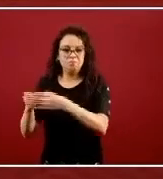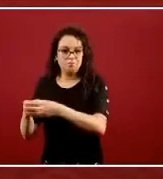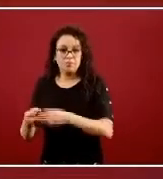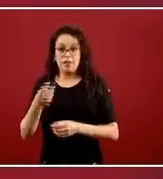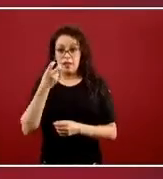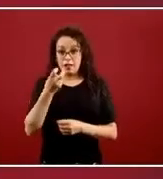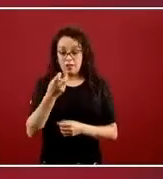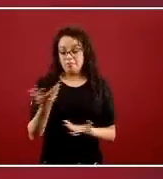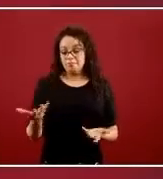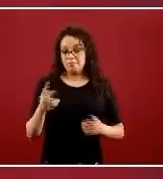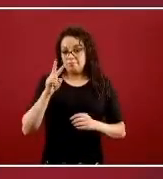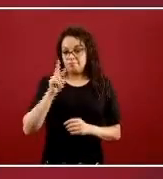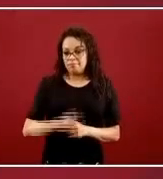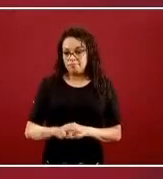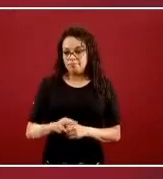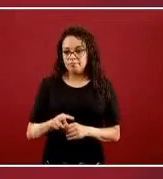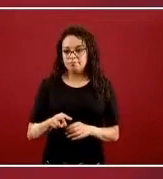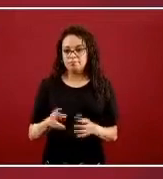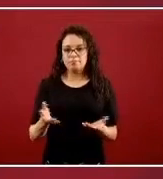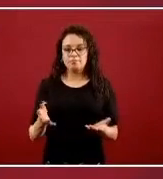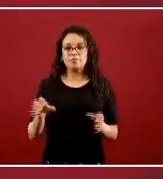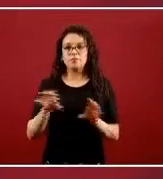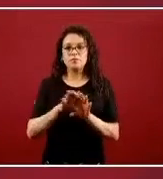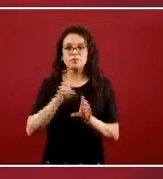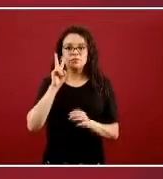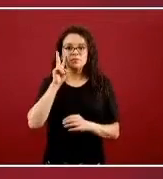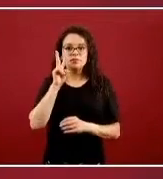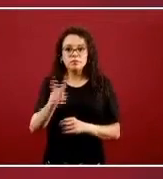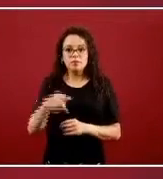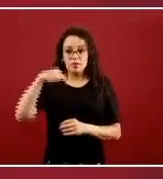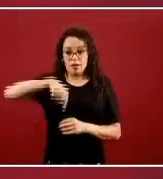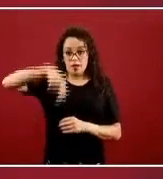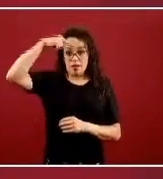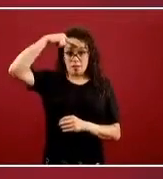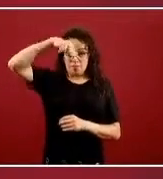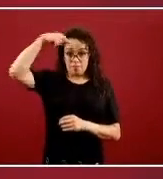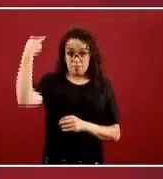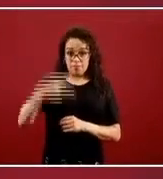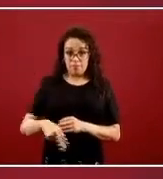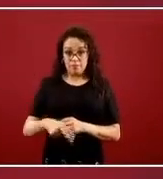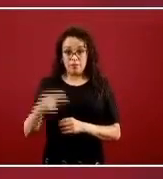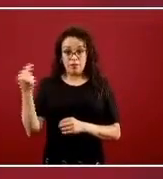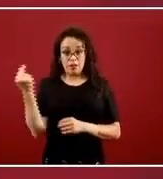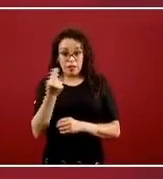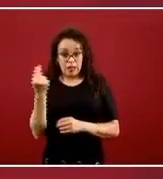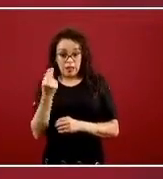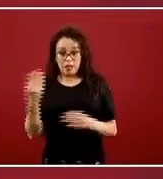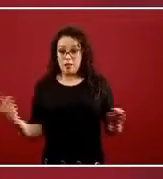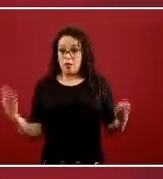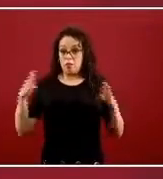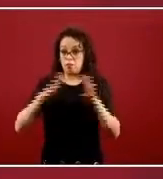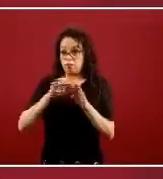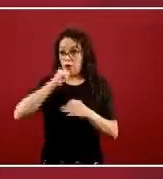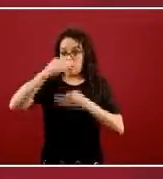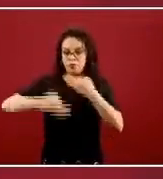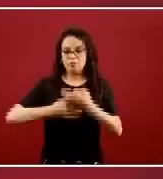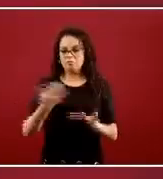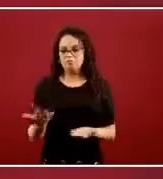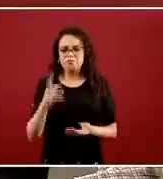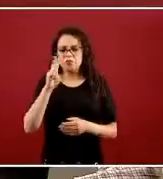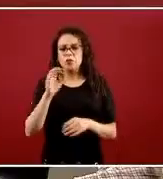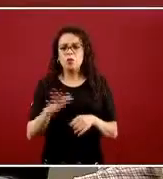completamente fuera de lugar el pensar en que México necesite un estado de excepción. porque ha habido una buena respuesta. Quiero, por